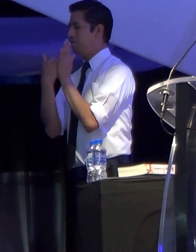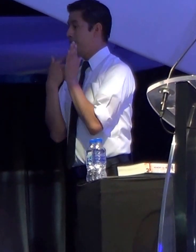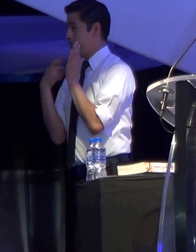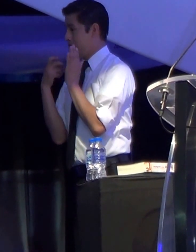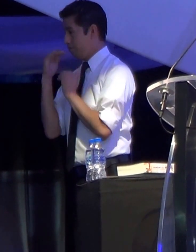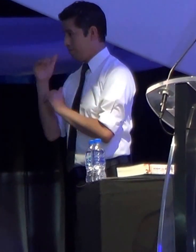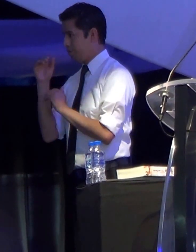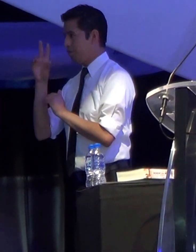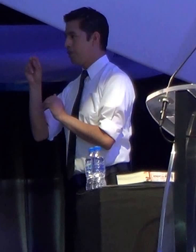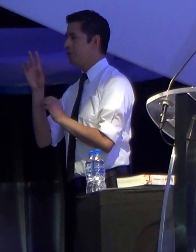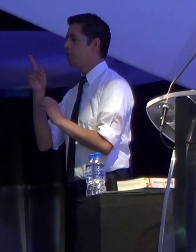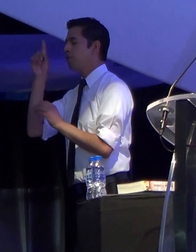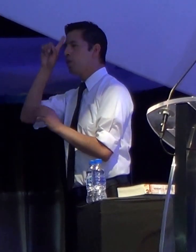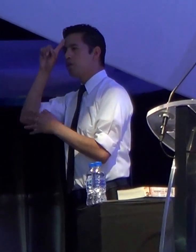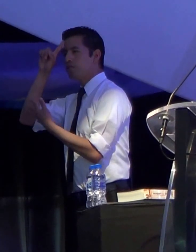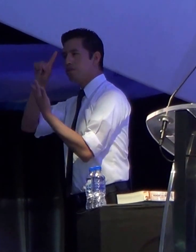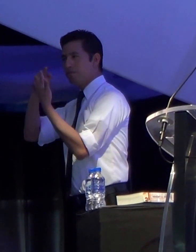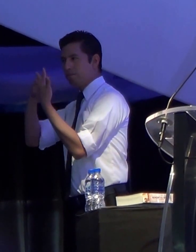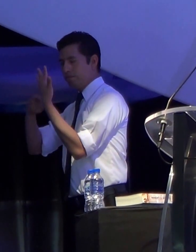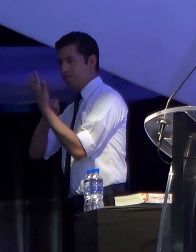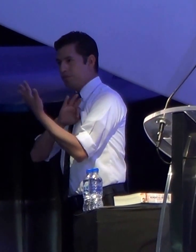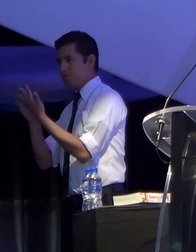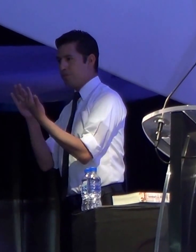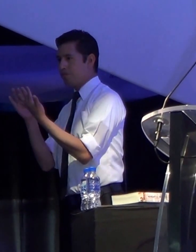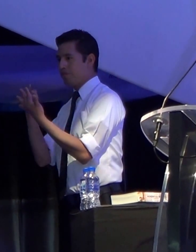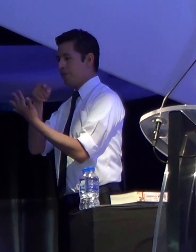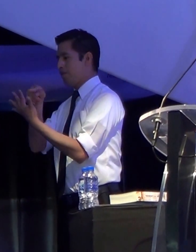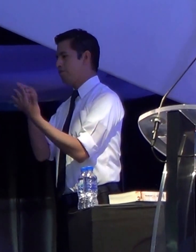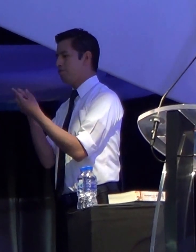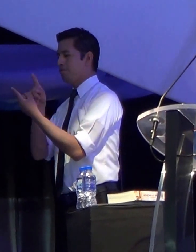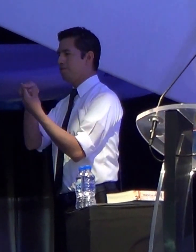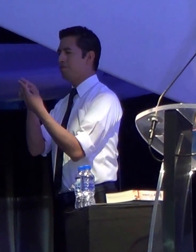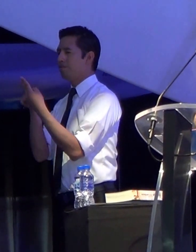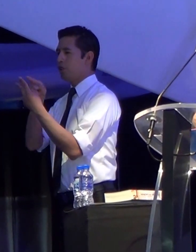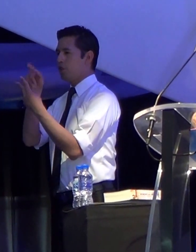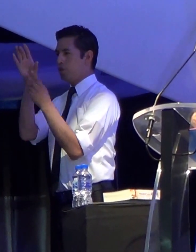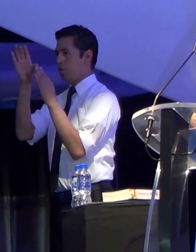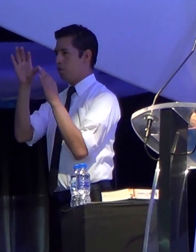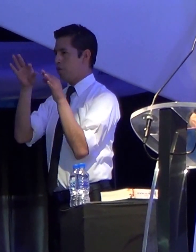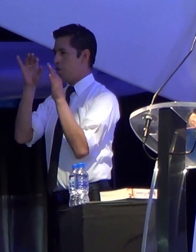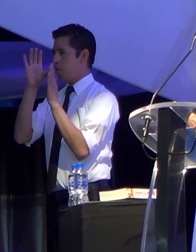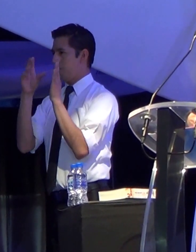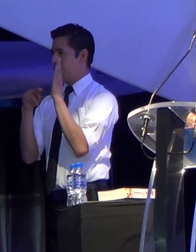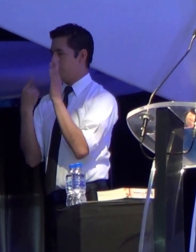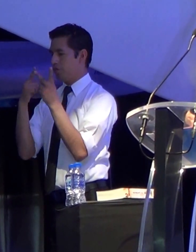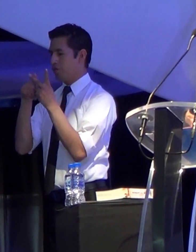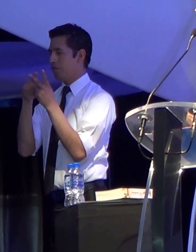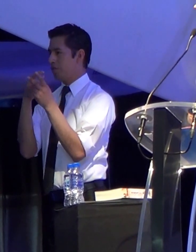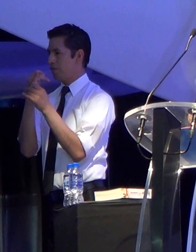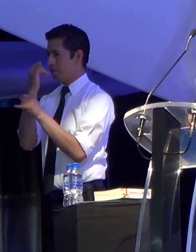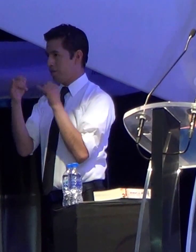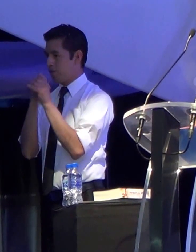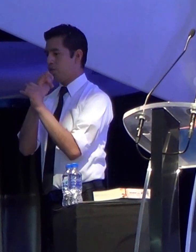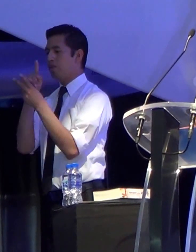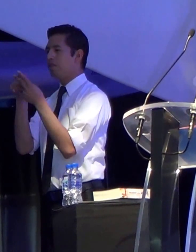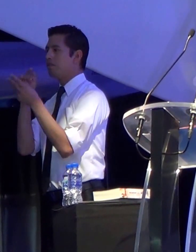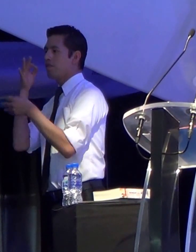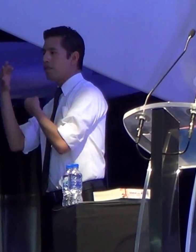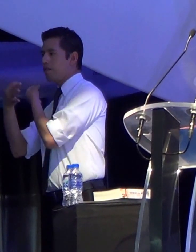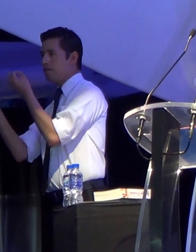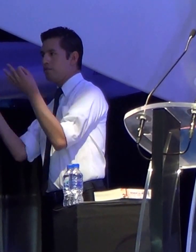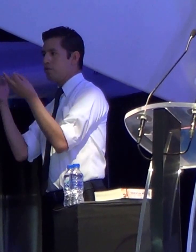una serie de orientaciones a seguir. Y entre medias de los dos, entre lo que es una convención internacional y una declaración, está el texto de